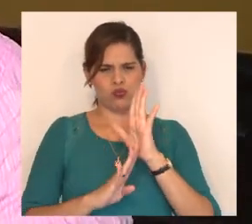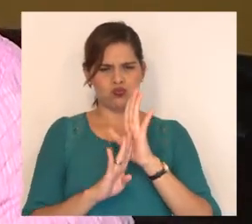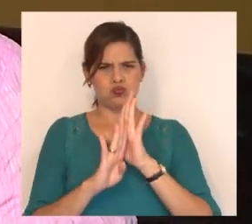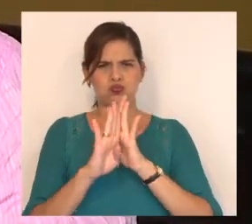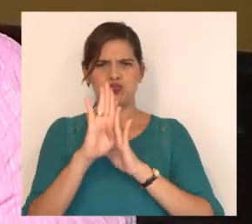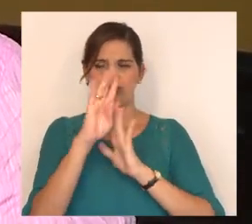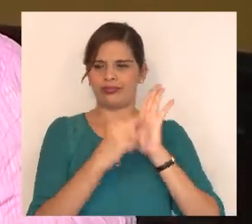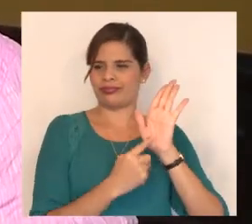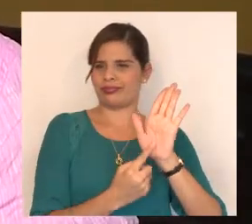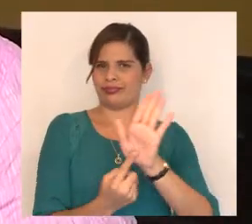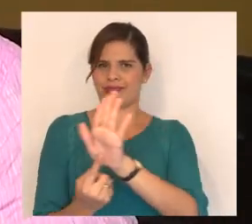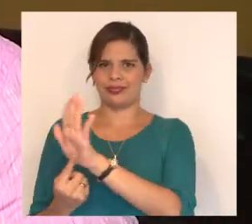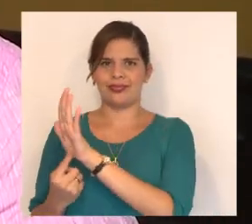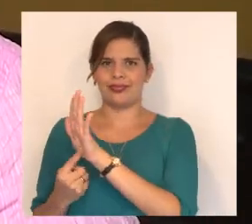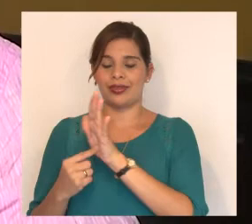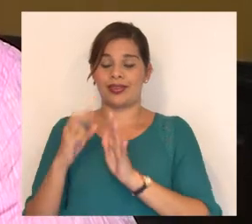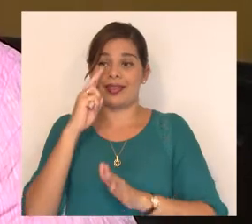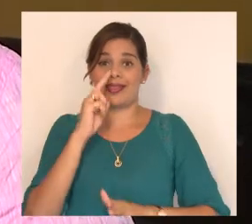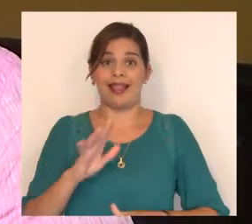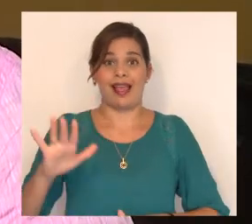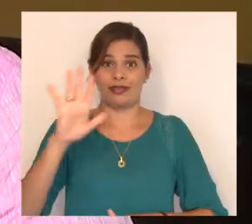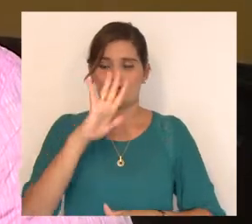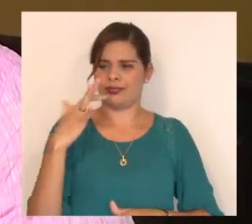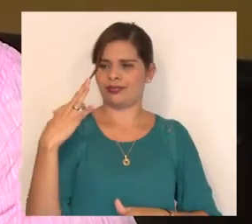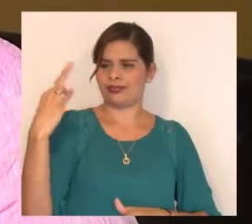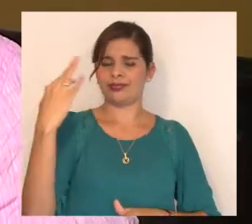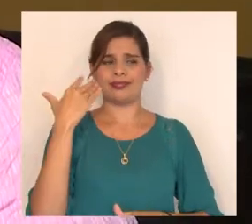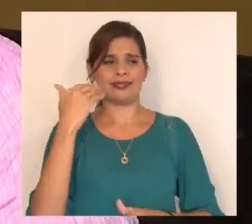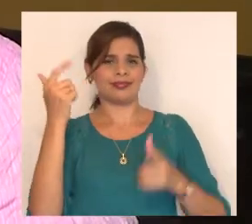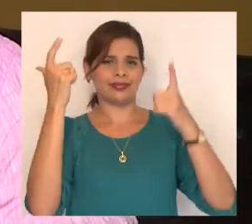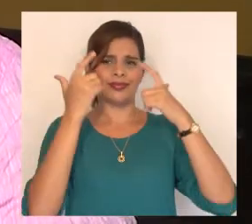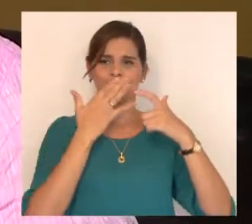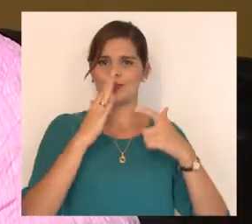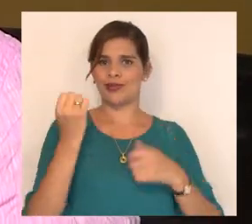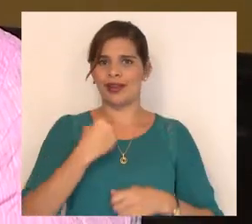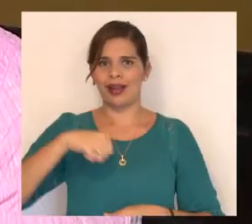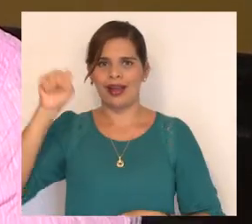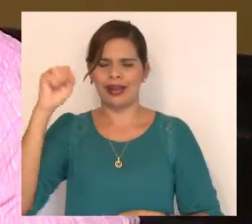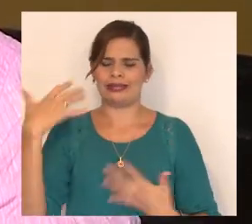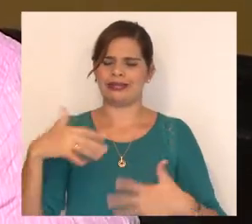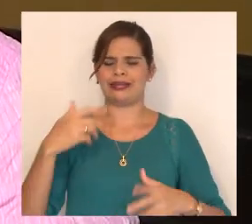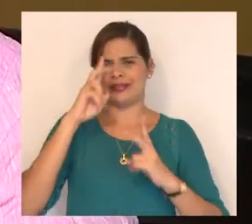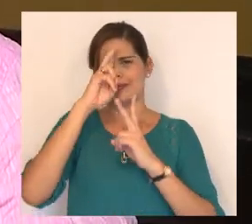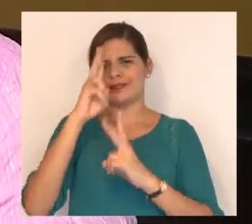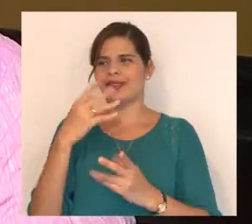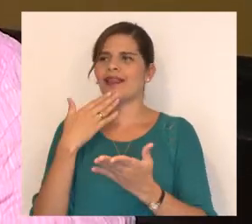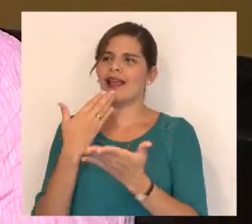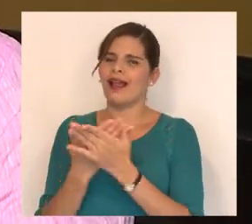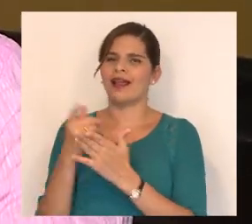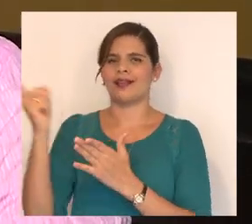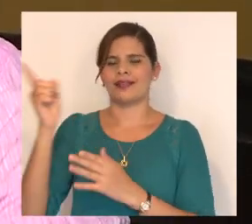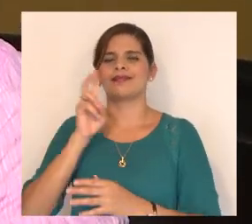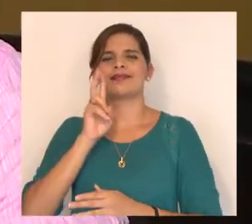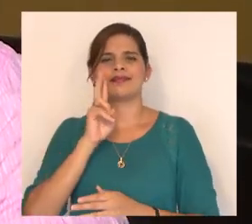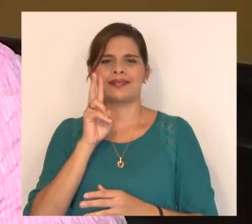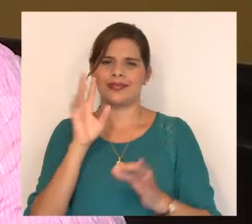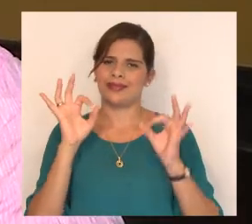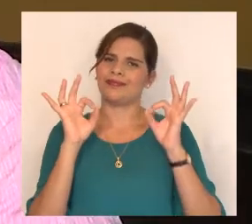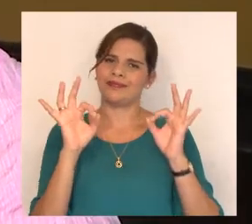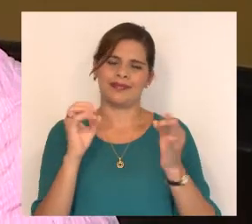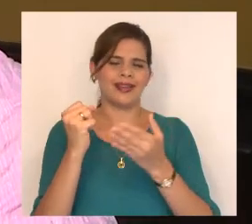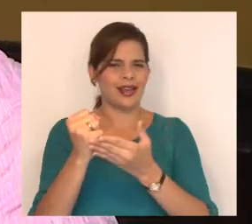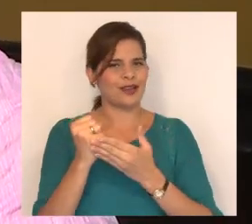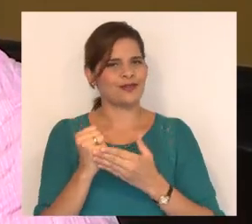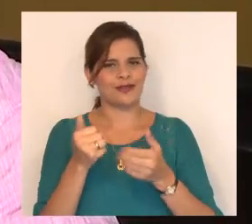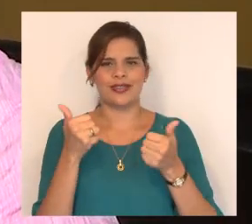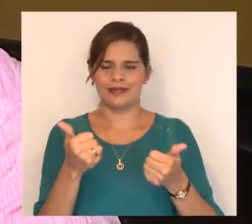se ven reflejados en estos certámenes nacionales que ahora son internacionales. Entonces, muy gratificante, agradecido con el doctor Pablo Vera por este excelente